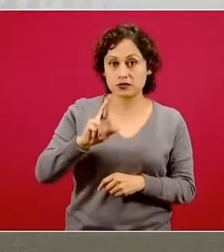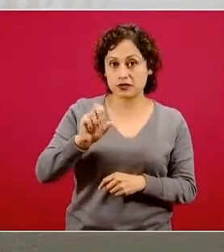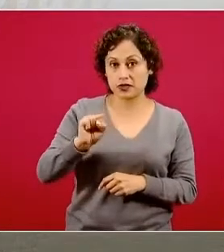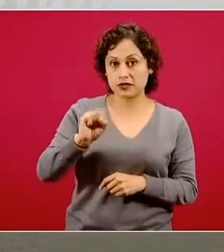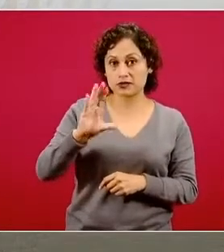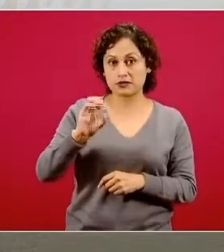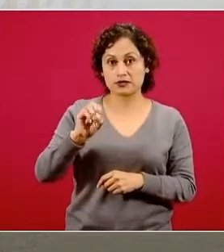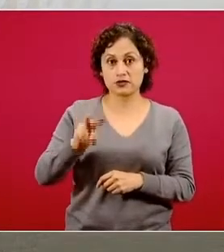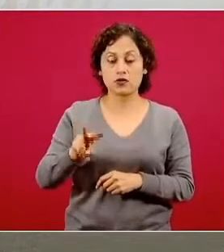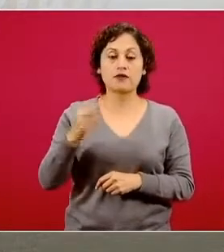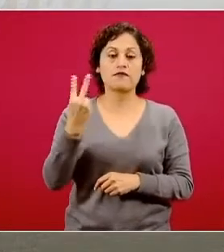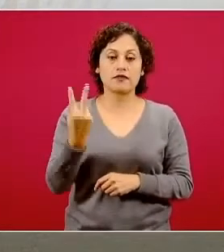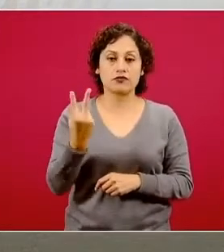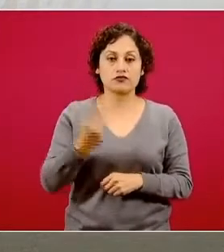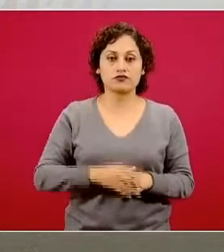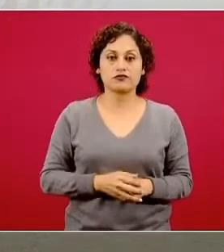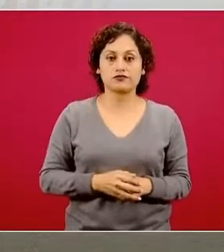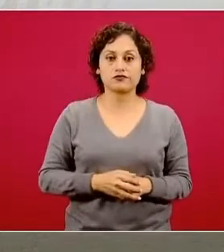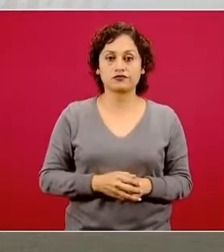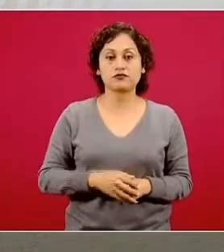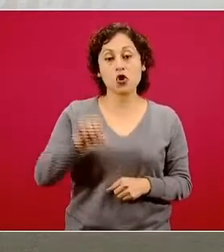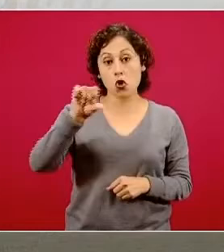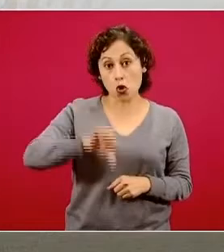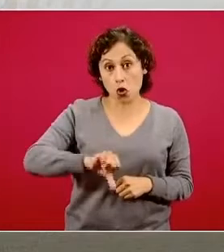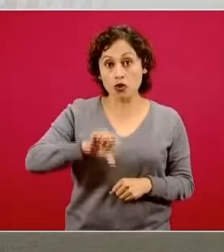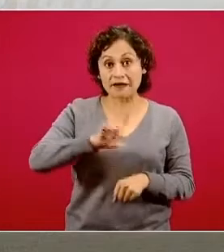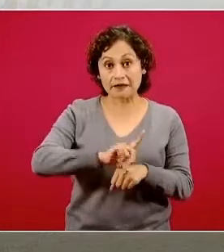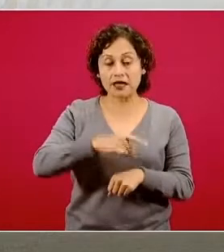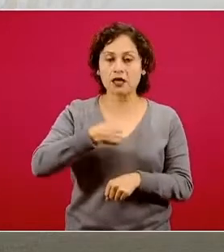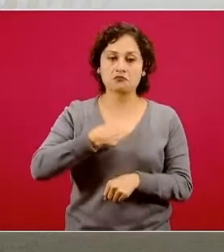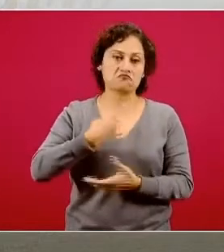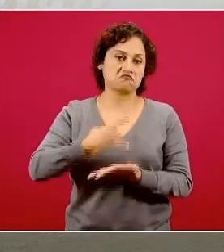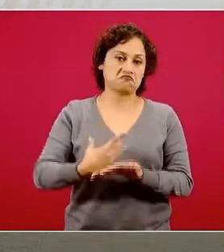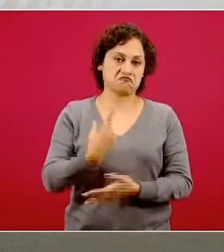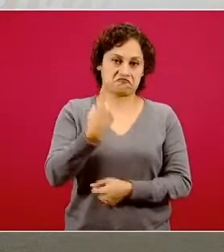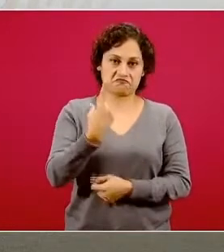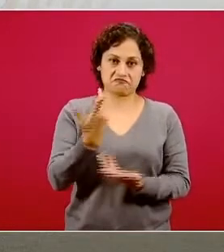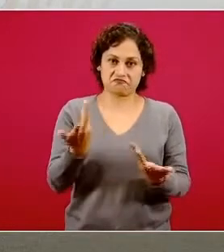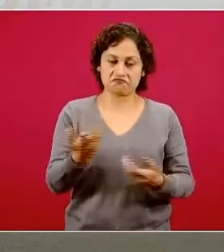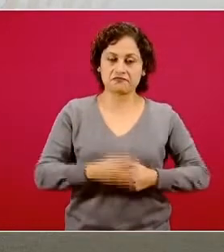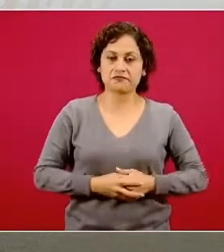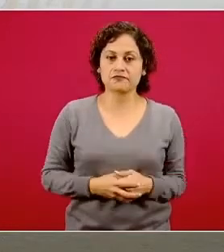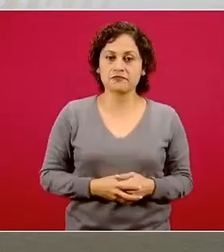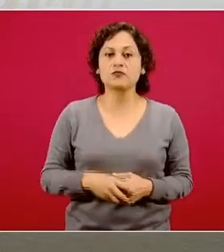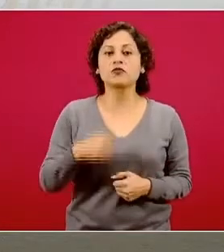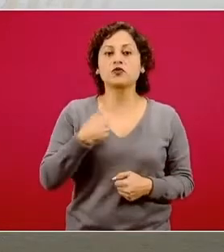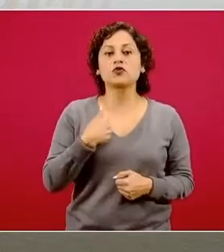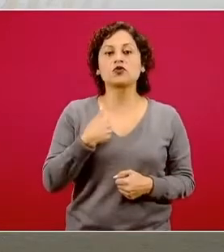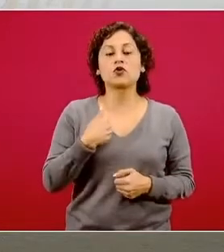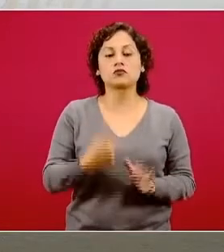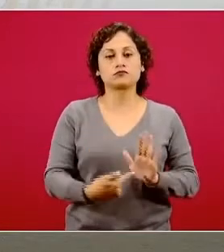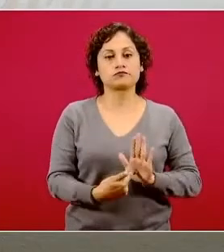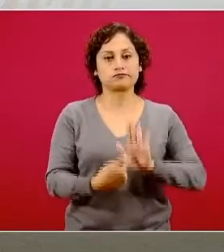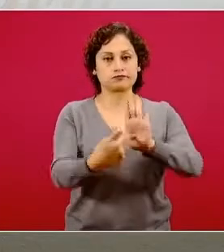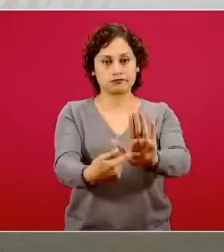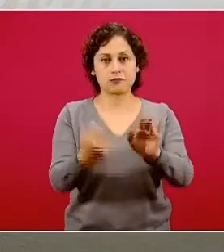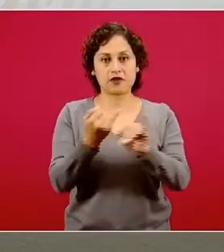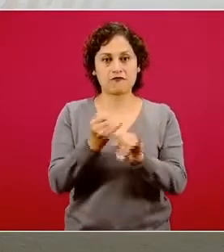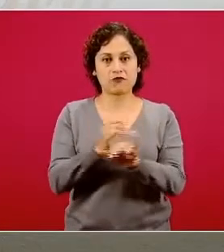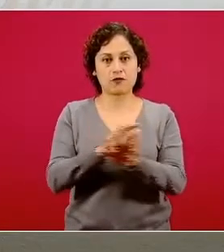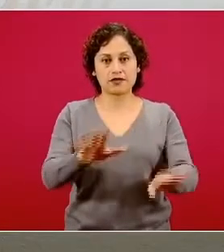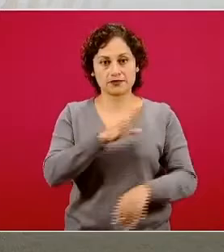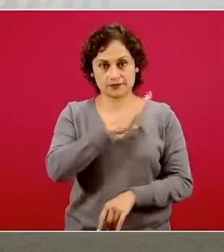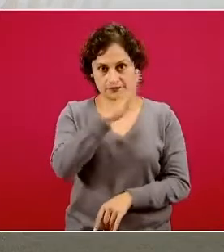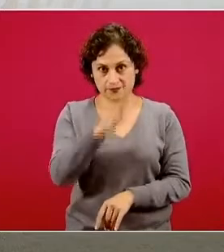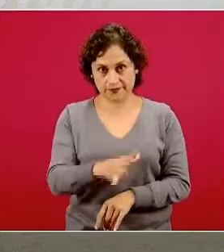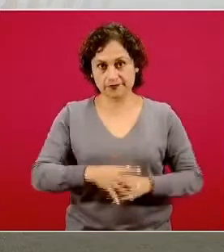Hoy estaré solamente yo, presentaré el informe técnico